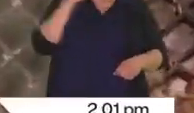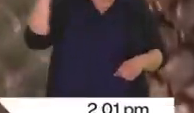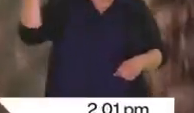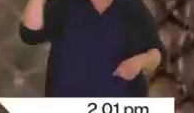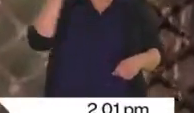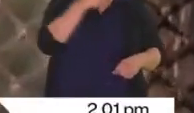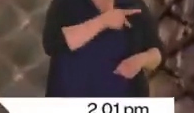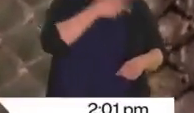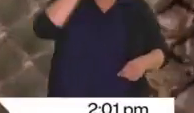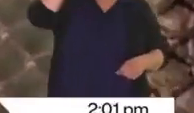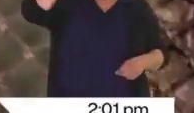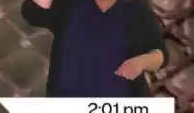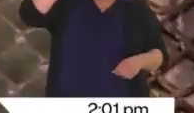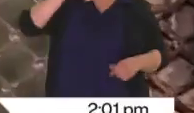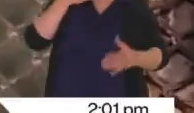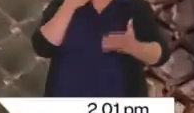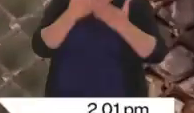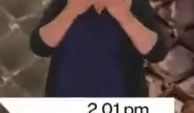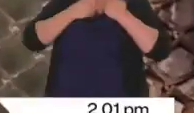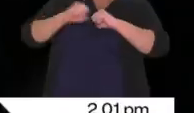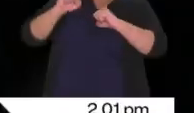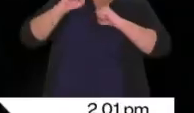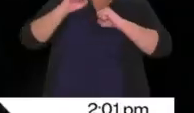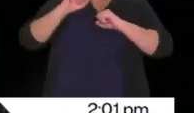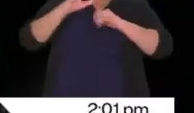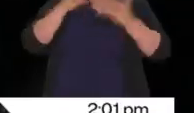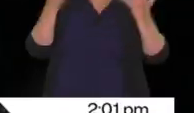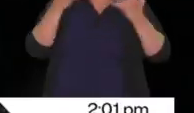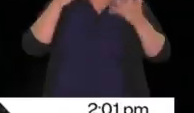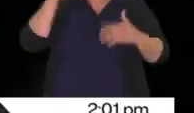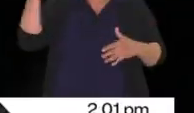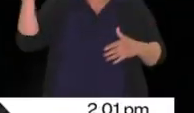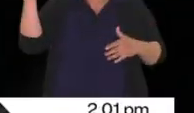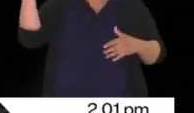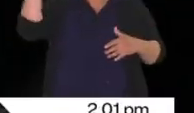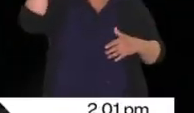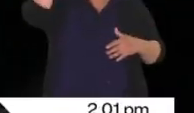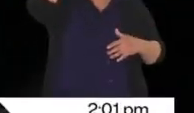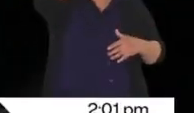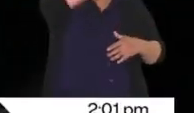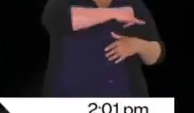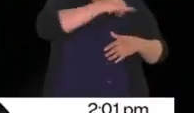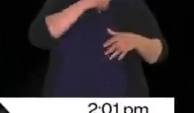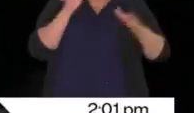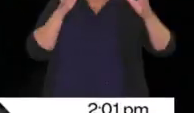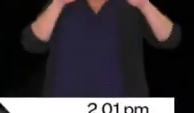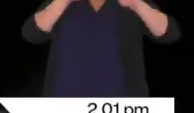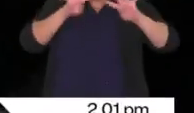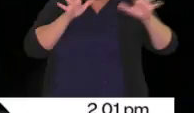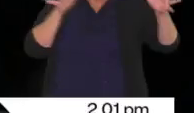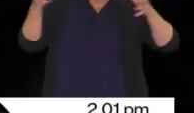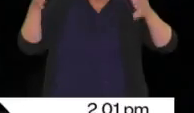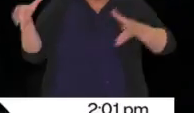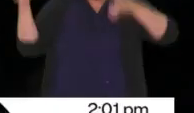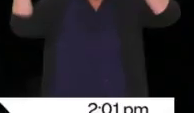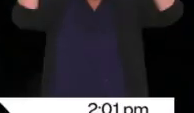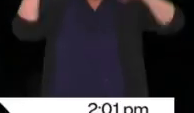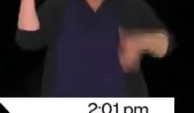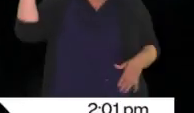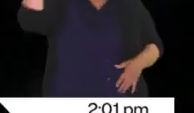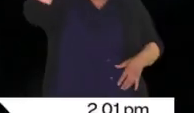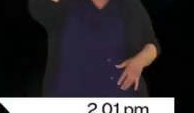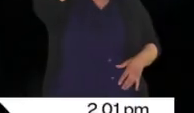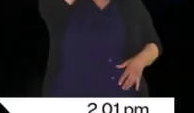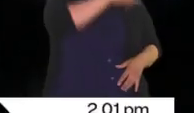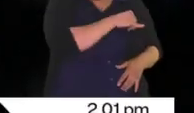exitoso y se logró gracias al esfuerzo de la fuerza aérea se desplegó una ronava con una tripulación altamente entrenada para hacer este traslado